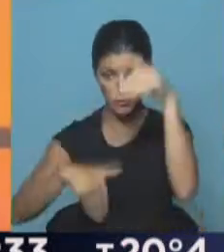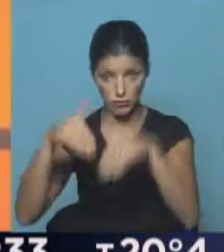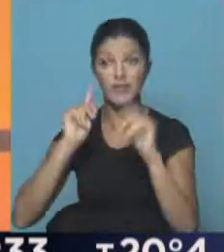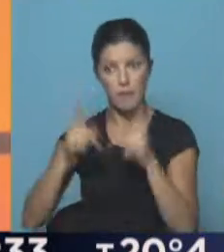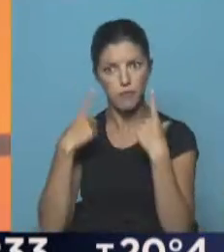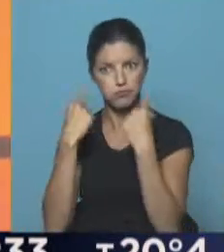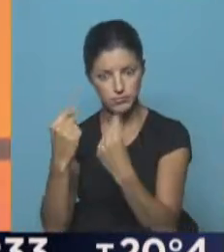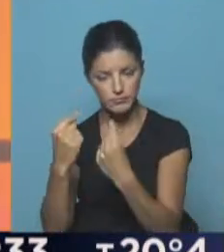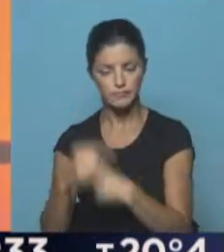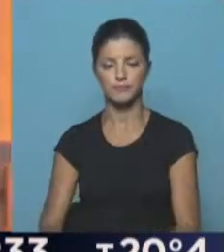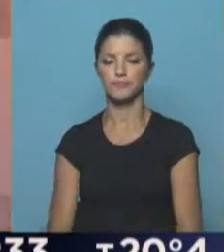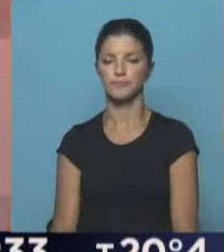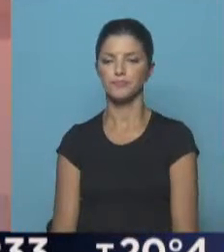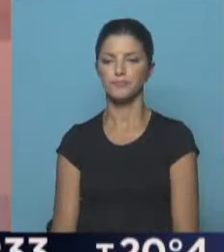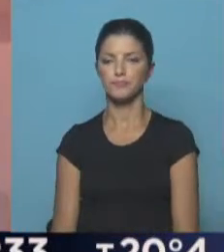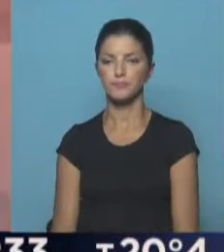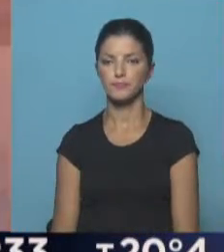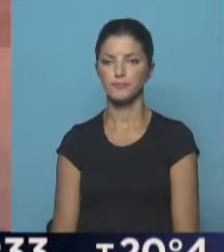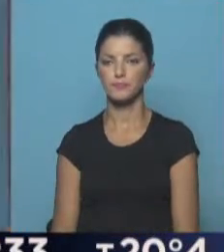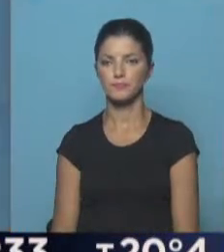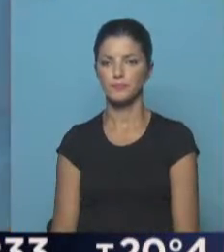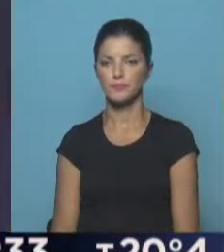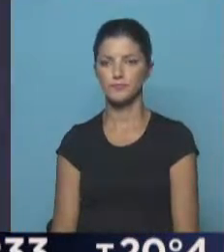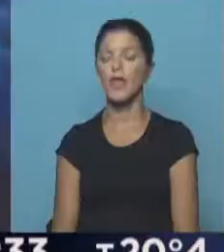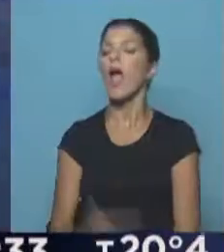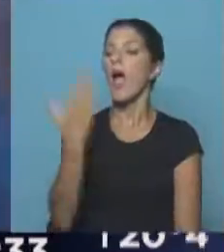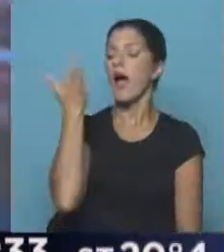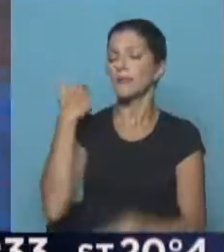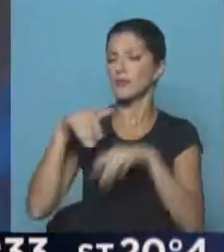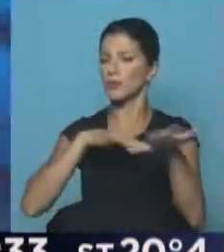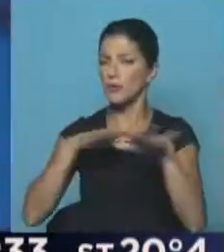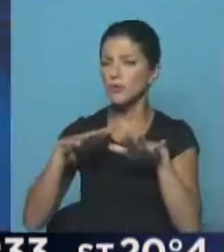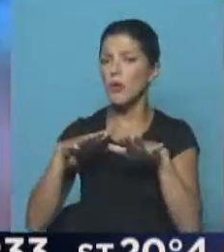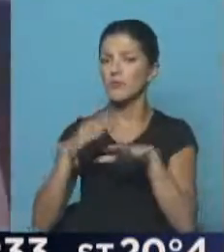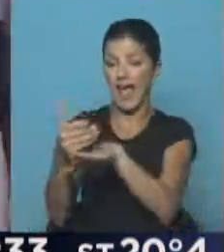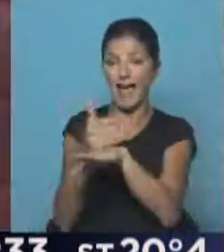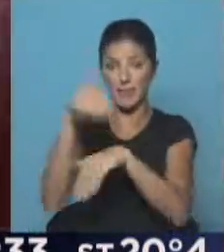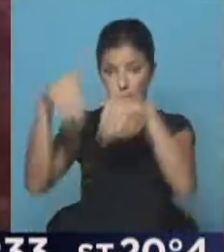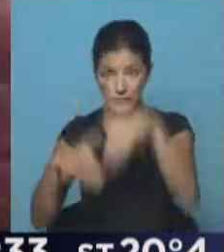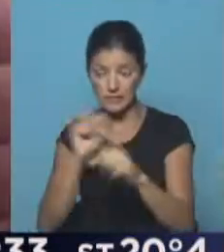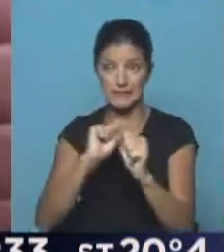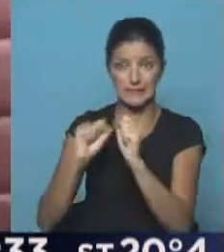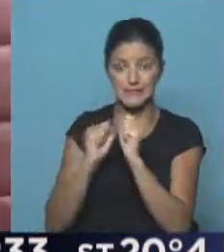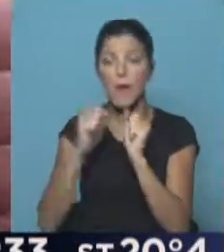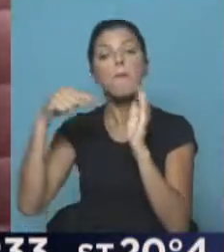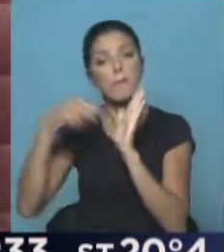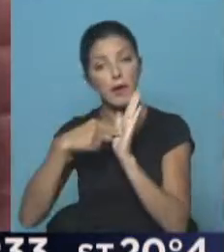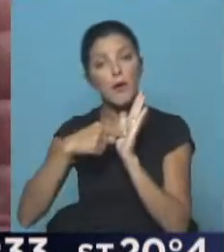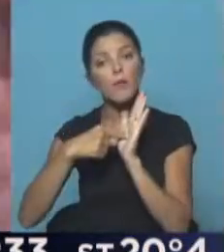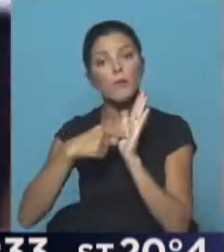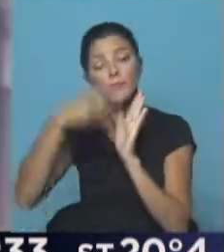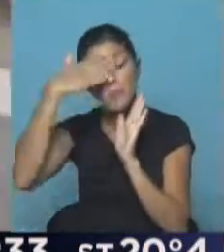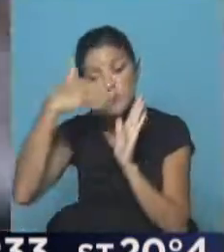Finalmente, y pese a lo que había sido el susto que empañaba esos días previos a las elecciones en Holanda, finalmente decía